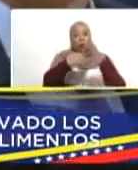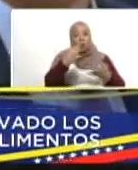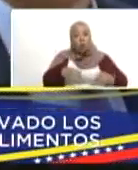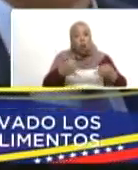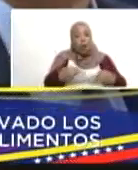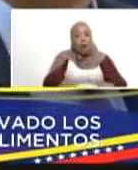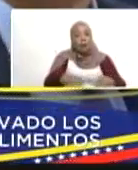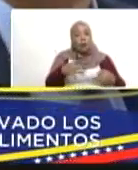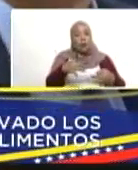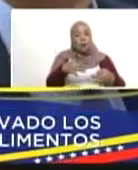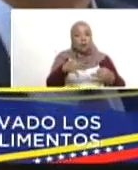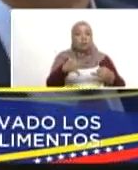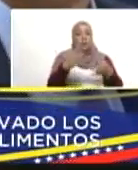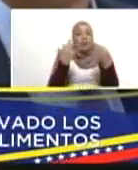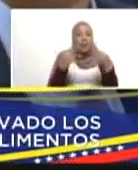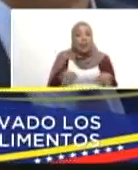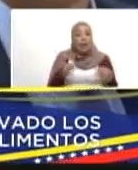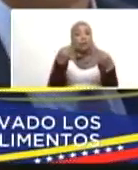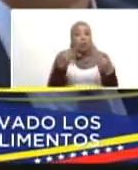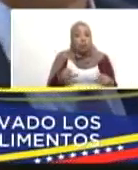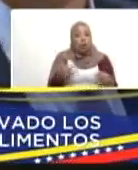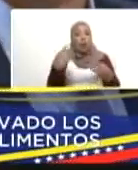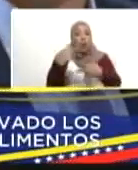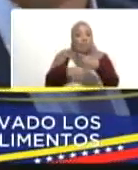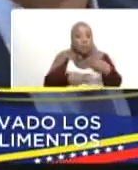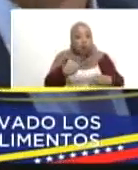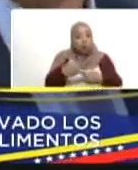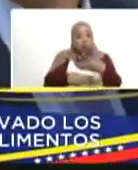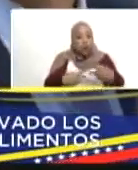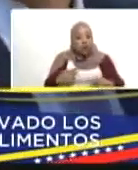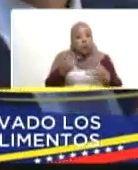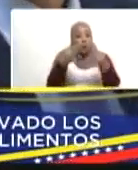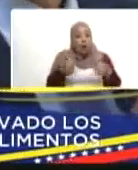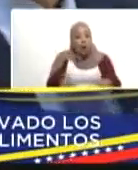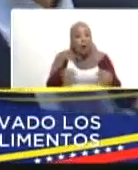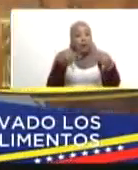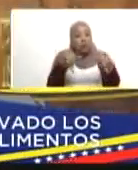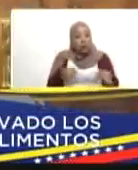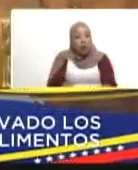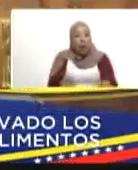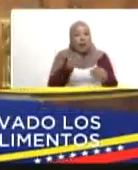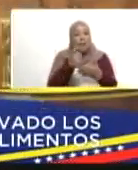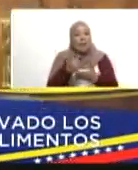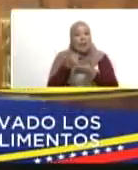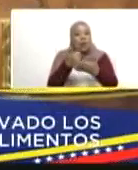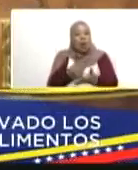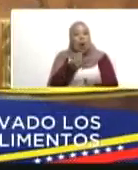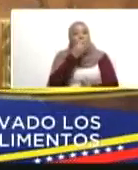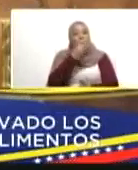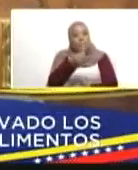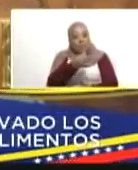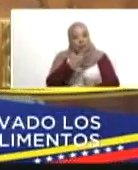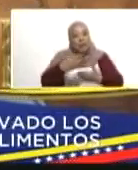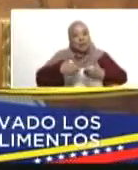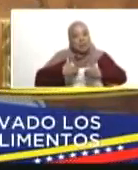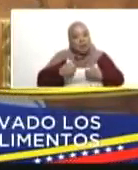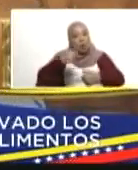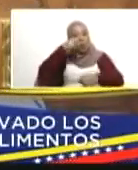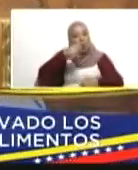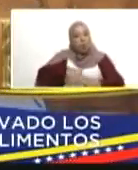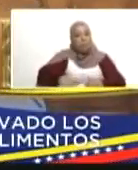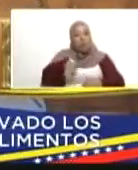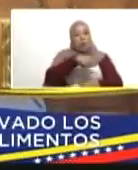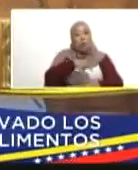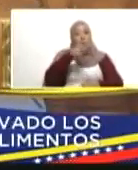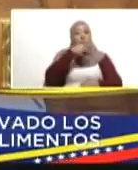orgánicos naturales para la salud de un pueblo el alimento que usted se lleva a la boca no tiene